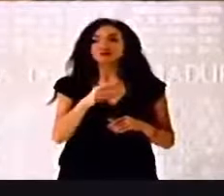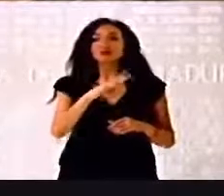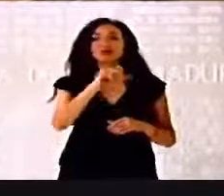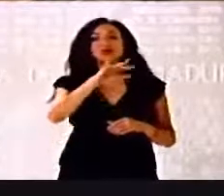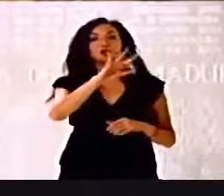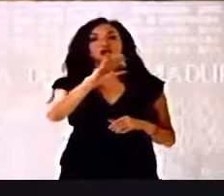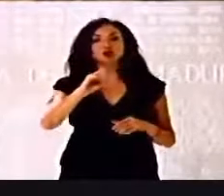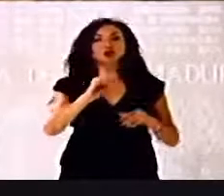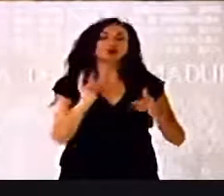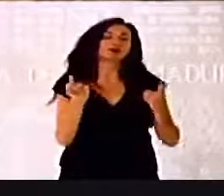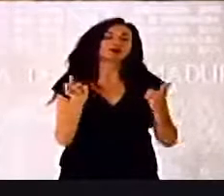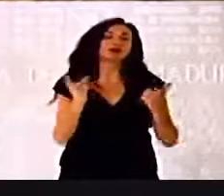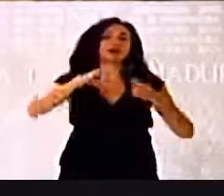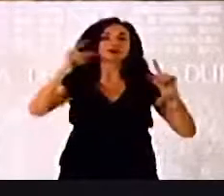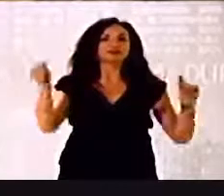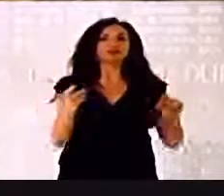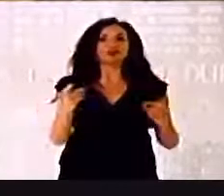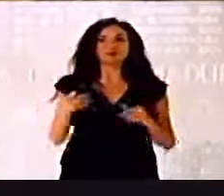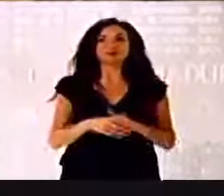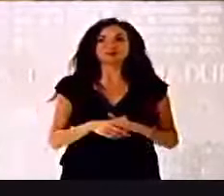Extremadura.